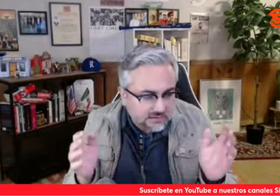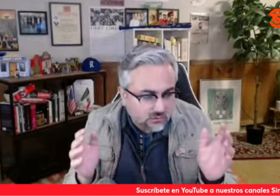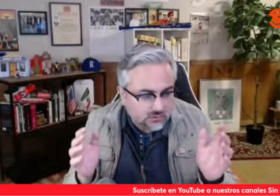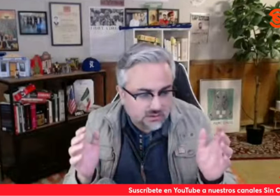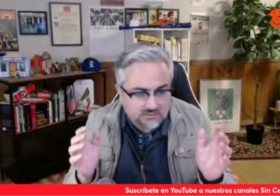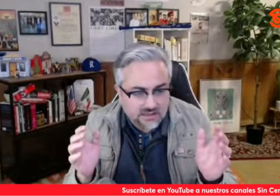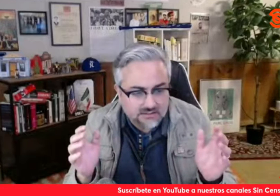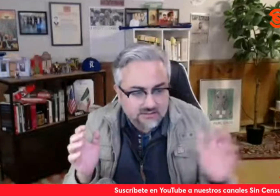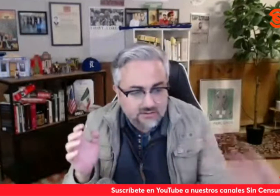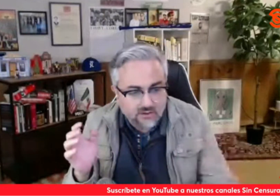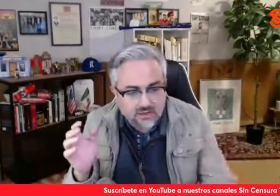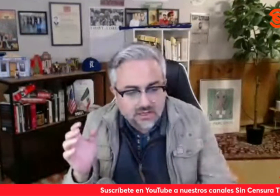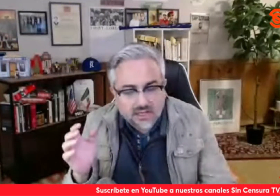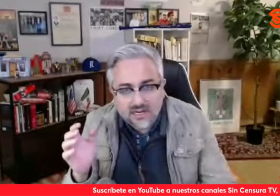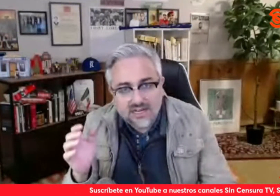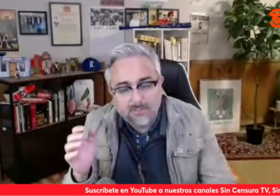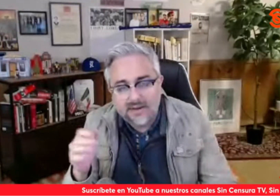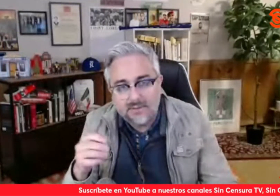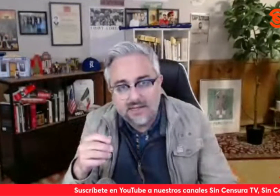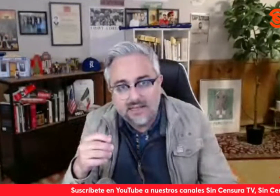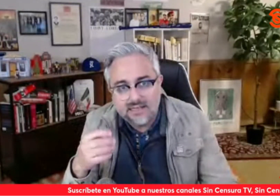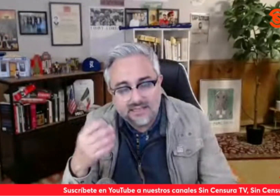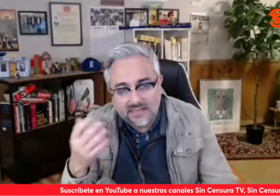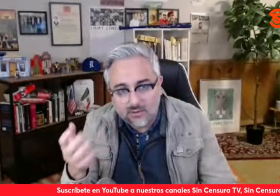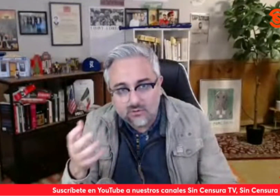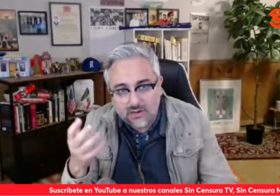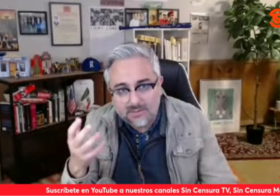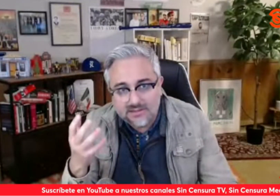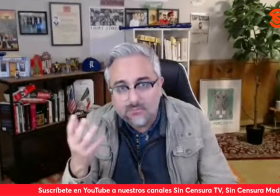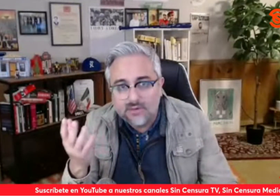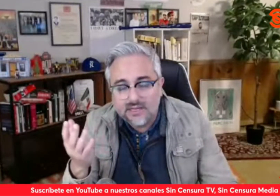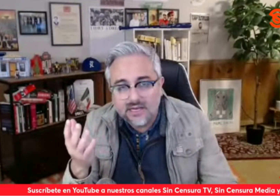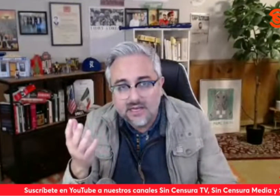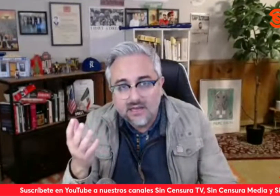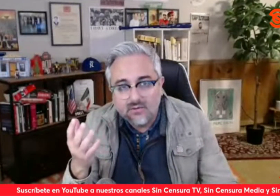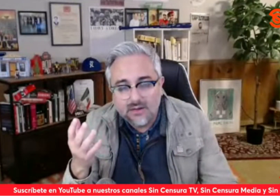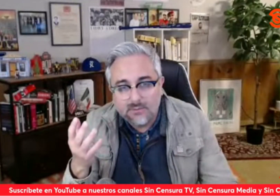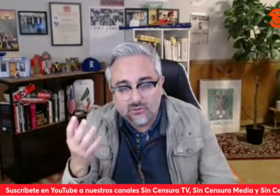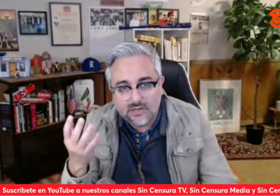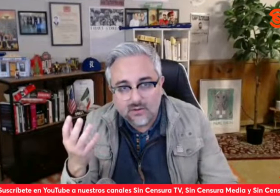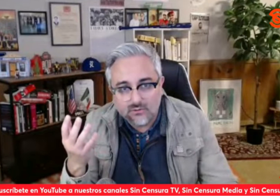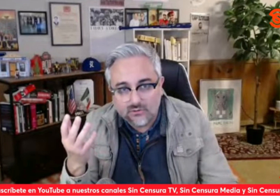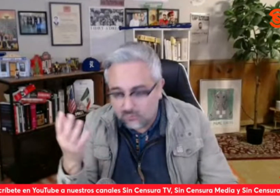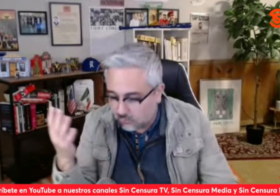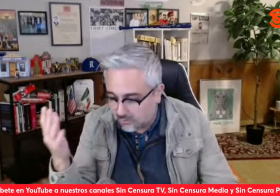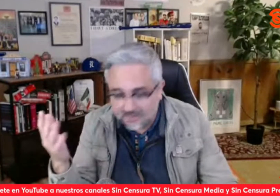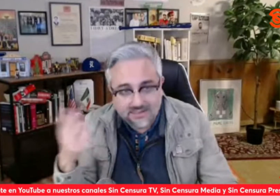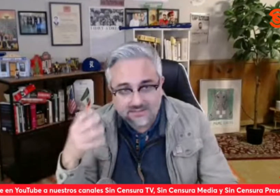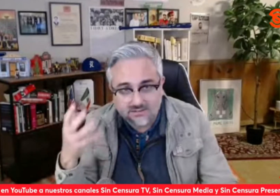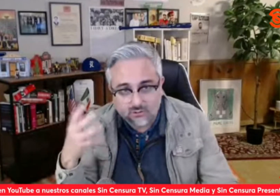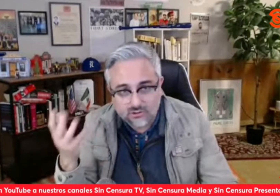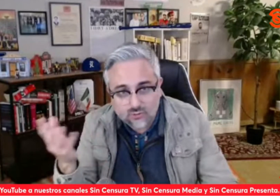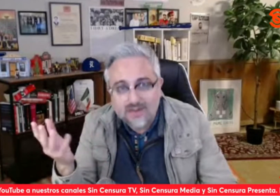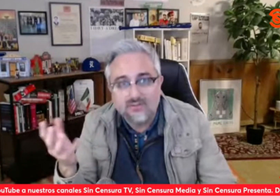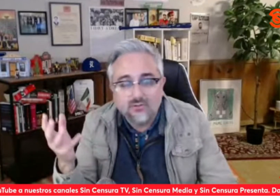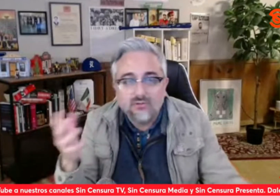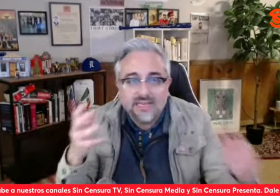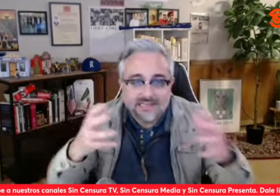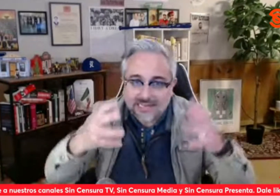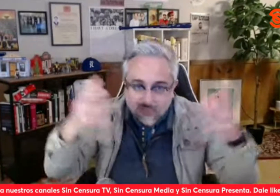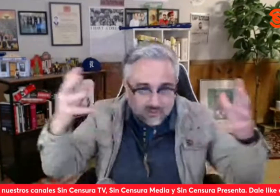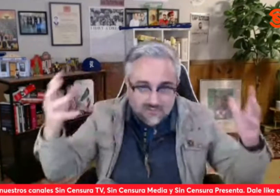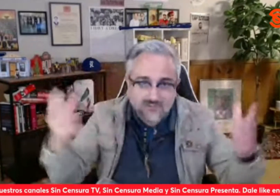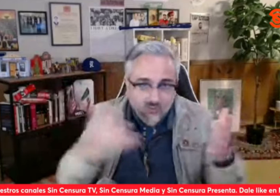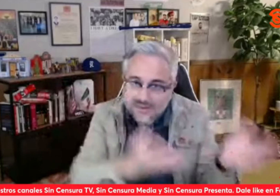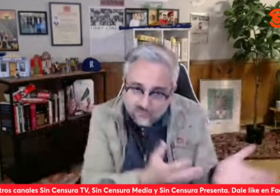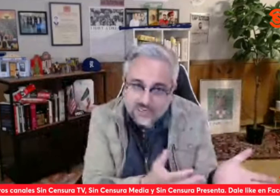le he insistido a usted hasta el cansancio en que la palabra degenerado no solamente implica una persona con serias problemáticas psicosexuales, ¿no? No, un